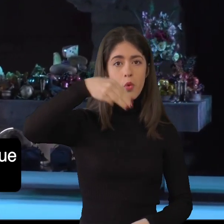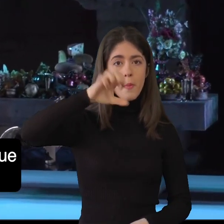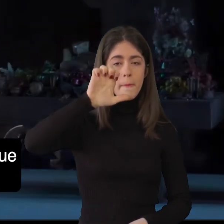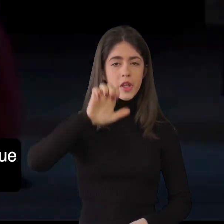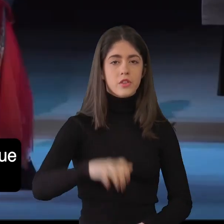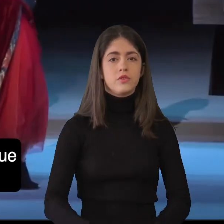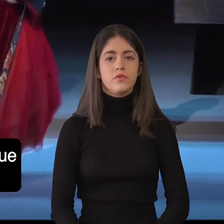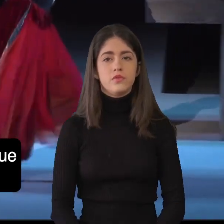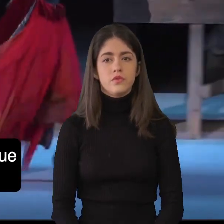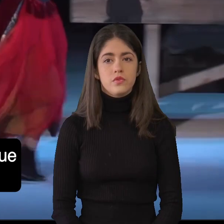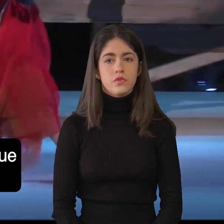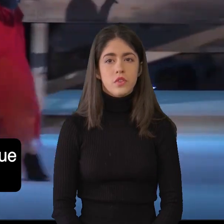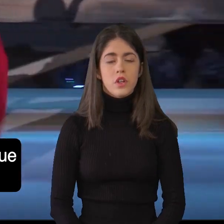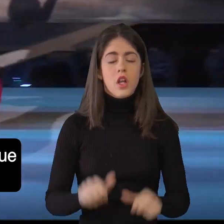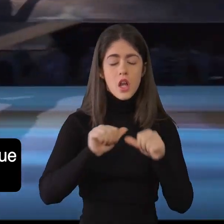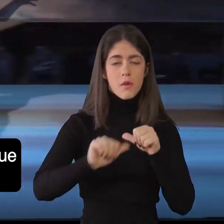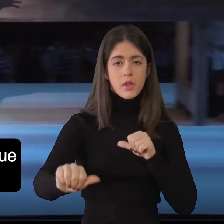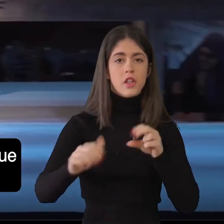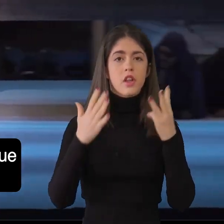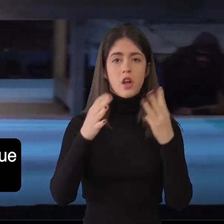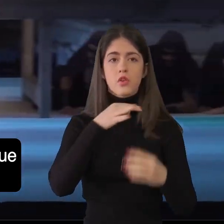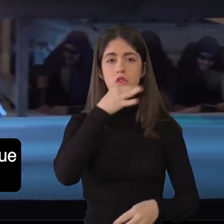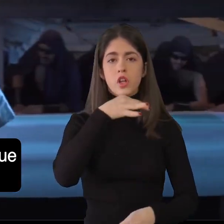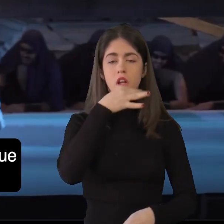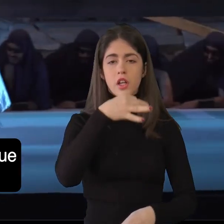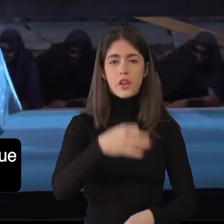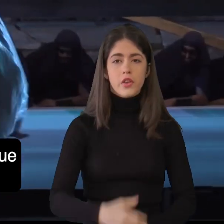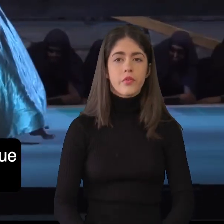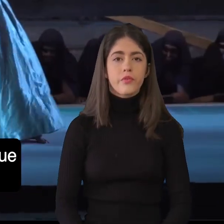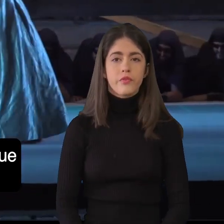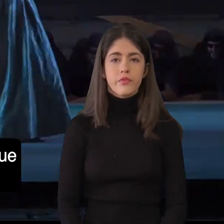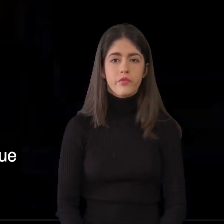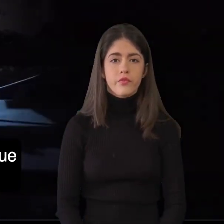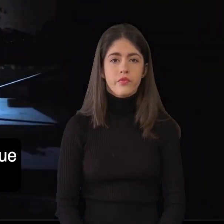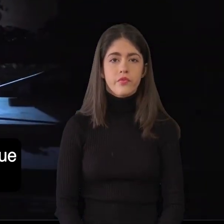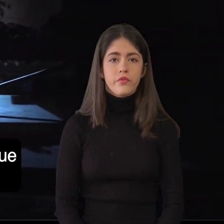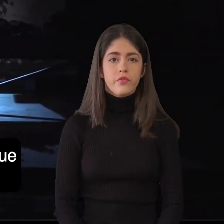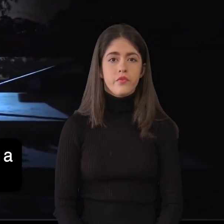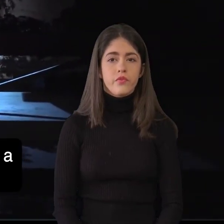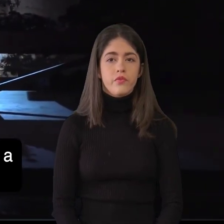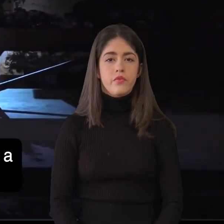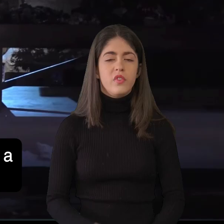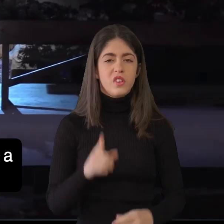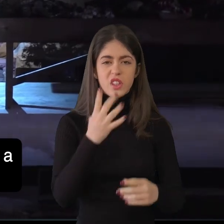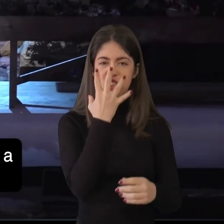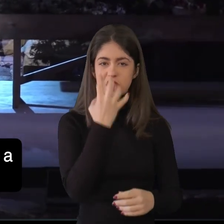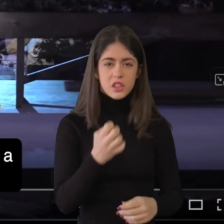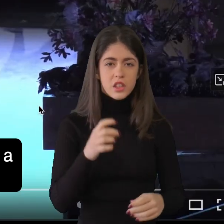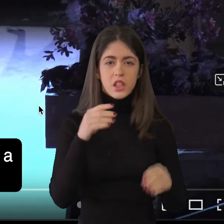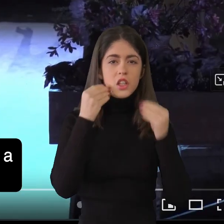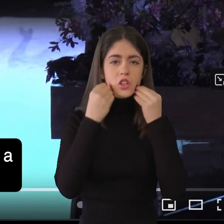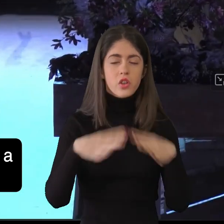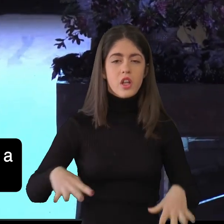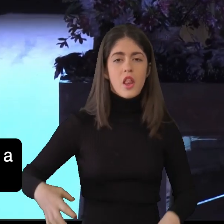decapitaran al profeta. La versión que ofrece Mago y Mira incluye una estética de música y danza que logra